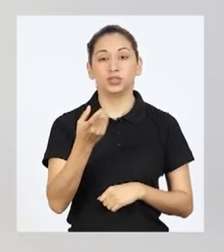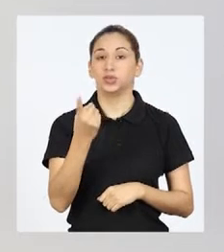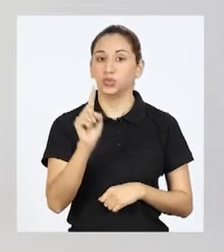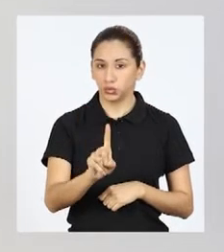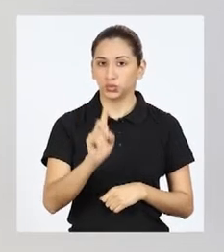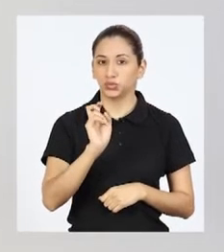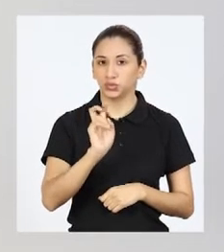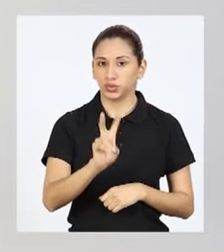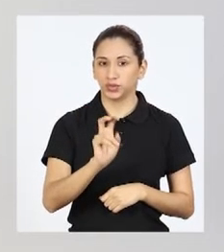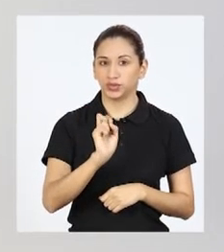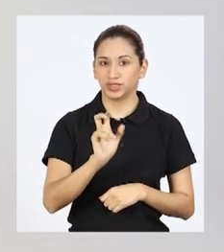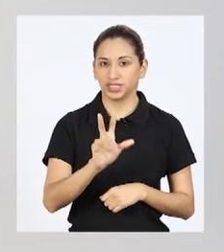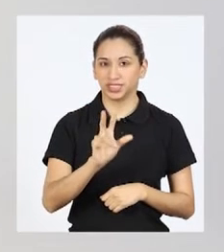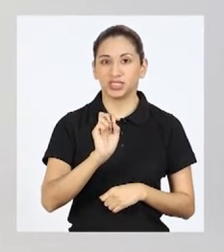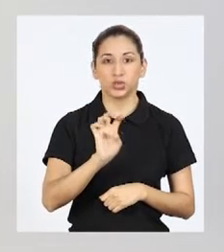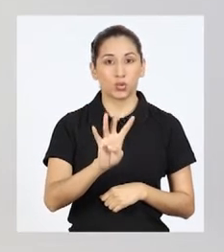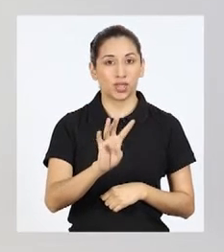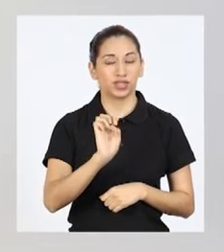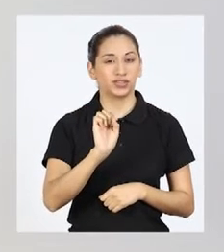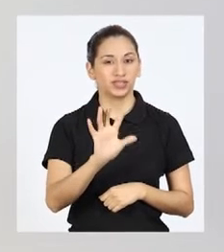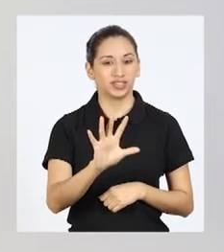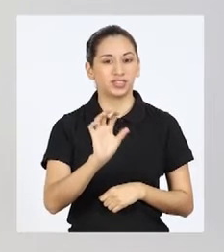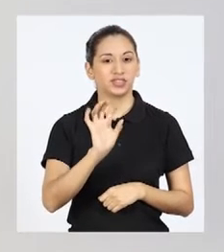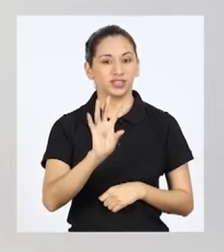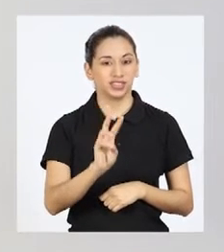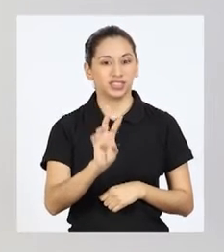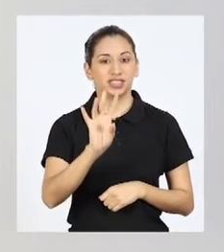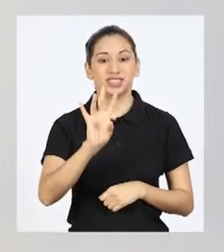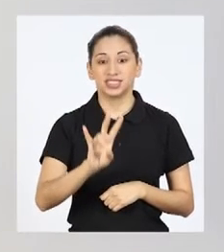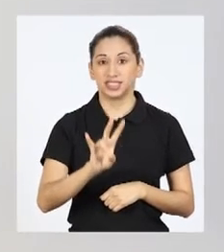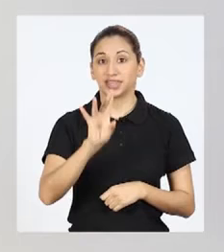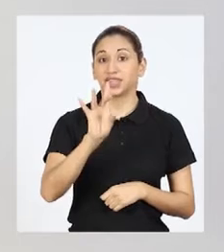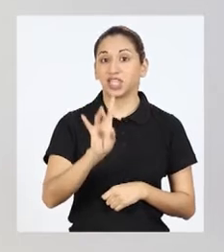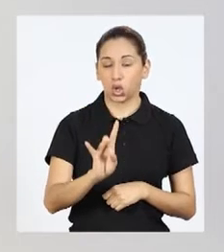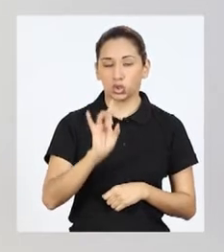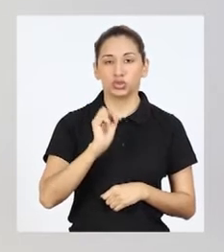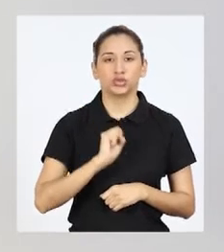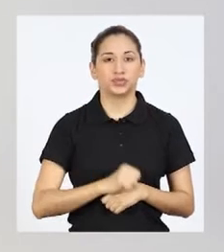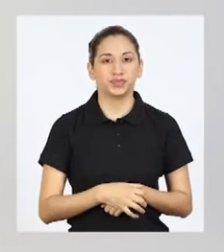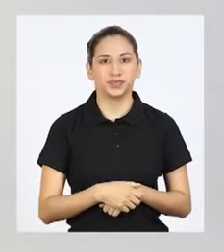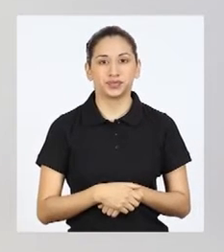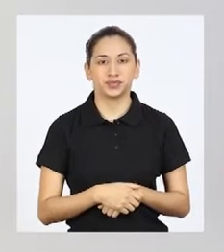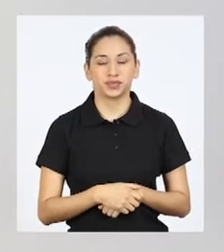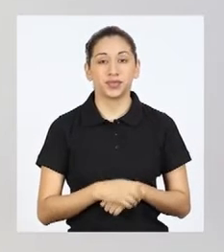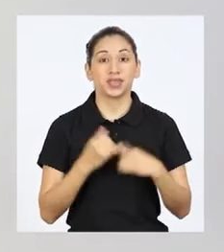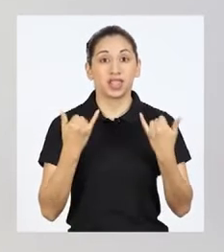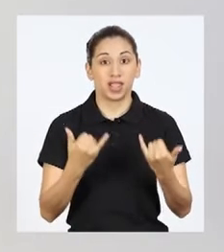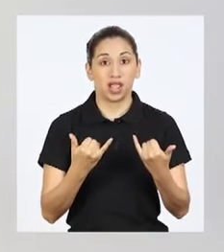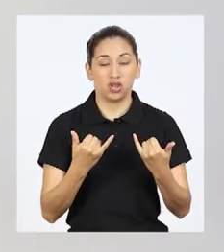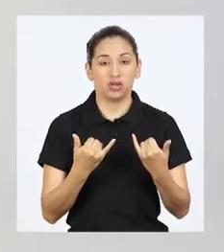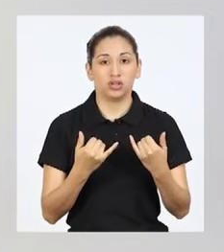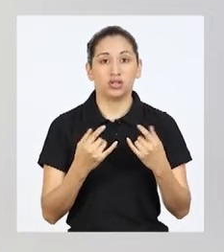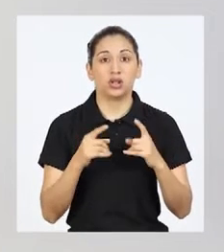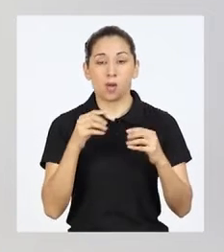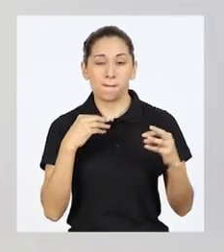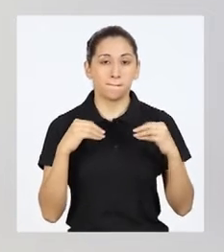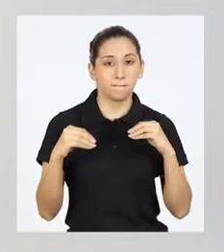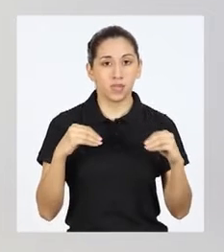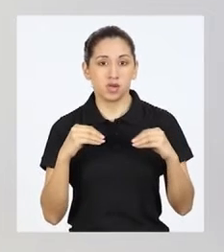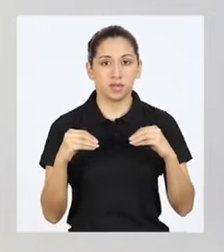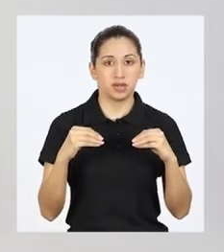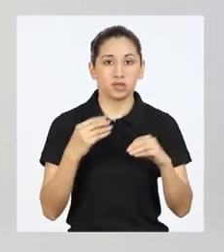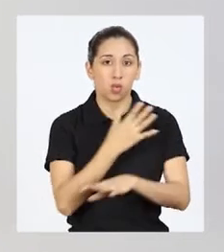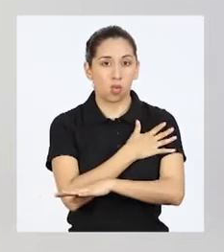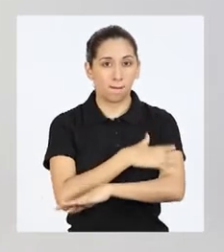va. 1, 2, 3, 4, 5, 6, 7, 8. Ahora vamos a hacer movimientos circulares con